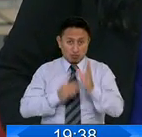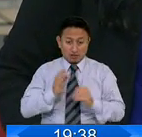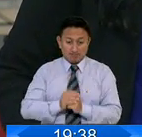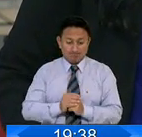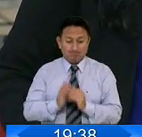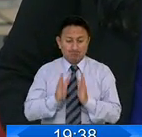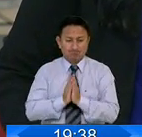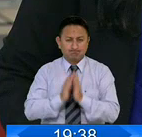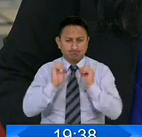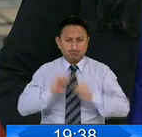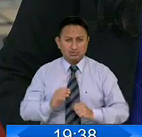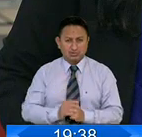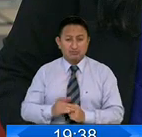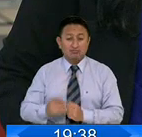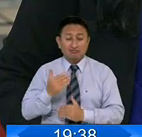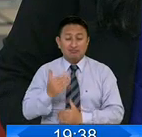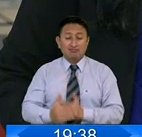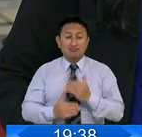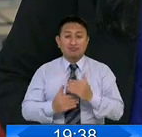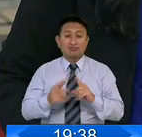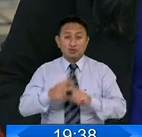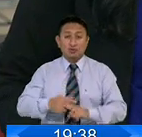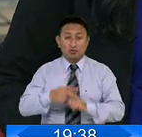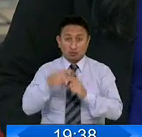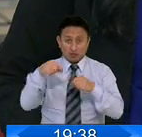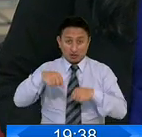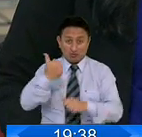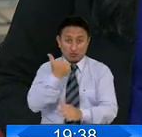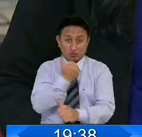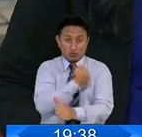ser incluidos en la fase piloto de vacunación.